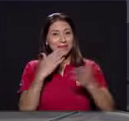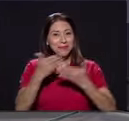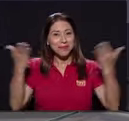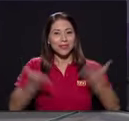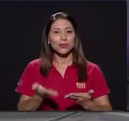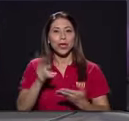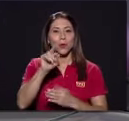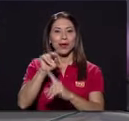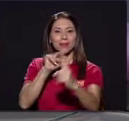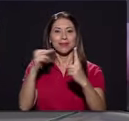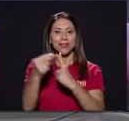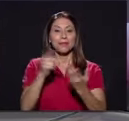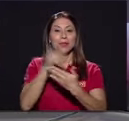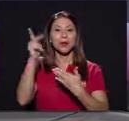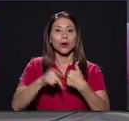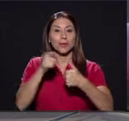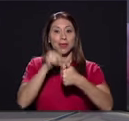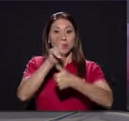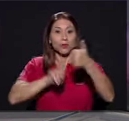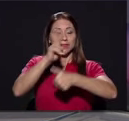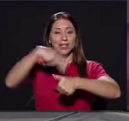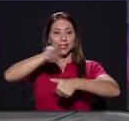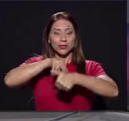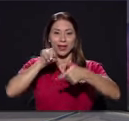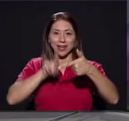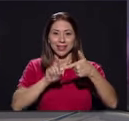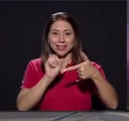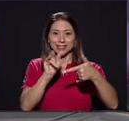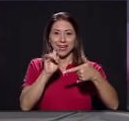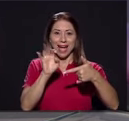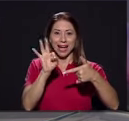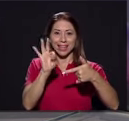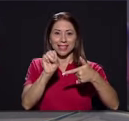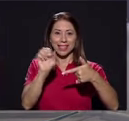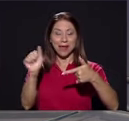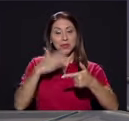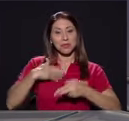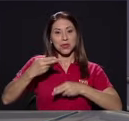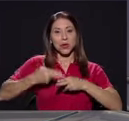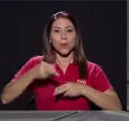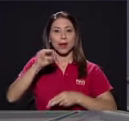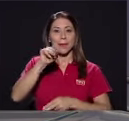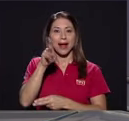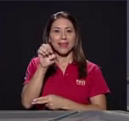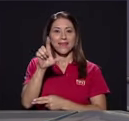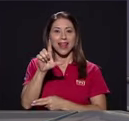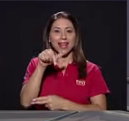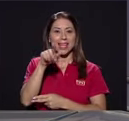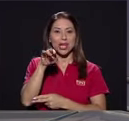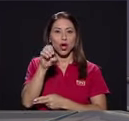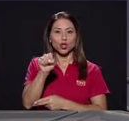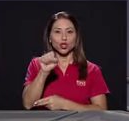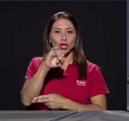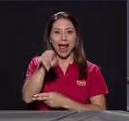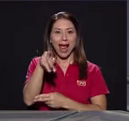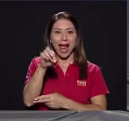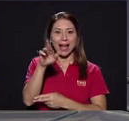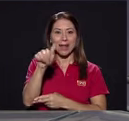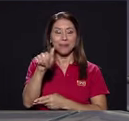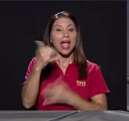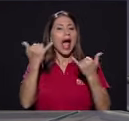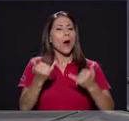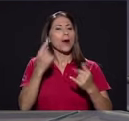¿qué tal? Bienvenidos a una edición más de Una Mirada, del programa de la Universidad Nacional y del SINAC S.A. Mi nombre es Maribel Quiroz Jara y en esta